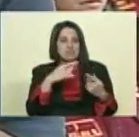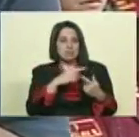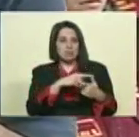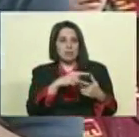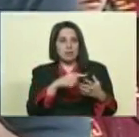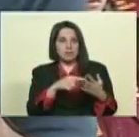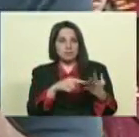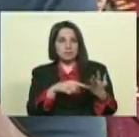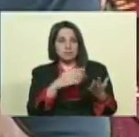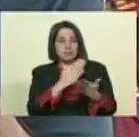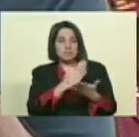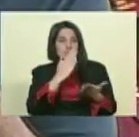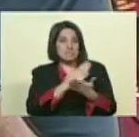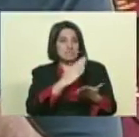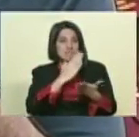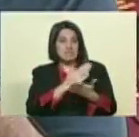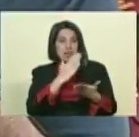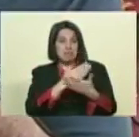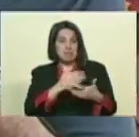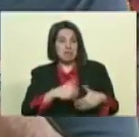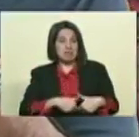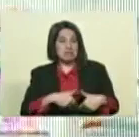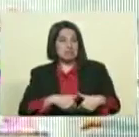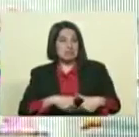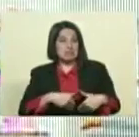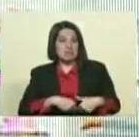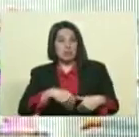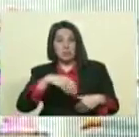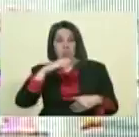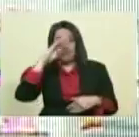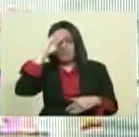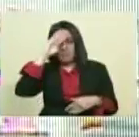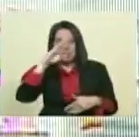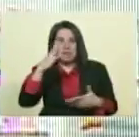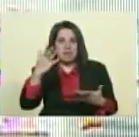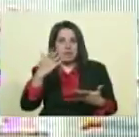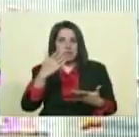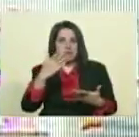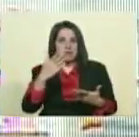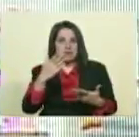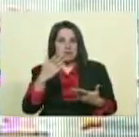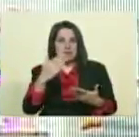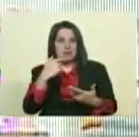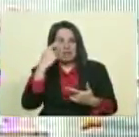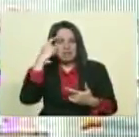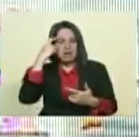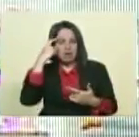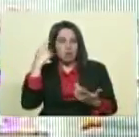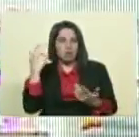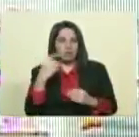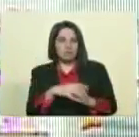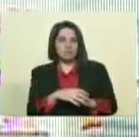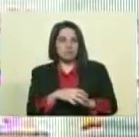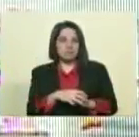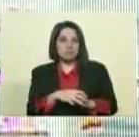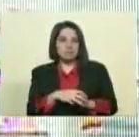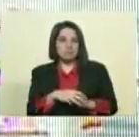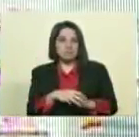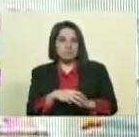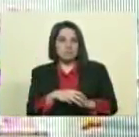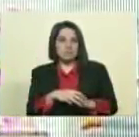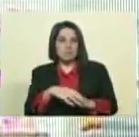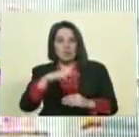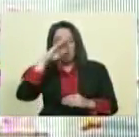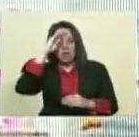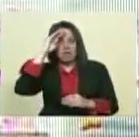existido. Exacto. Y en el segundo, como una enfermedad, pudiéramos llamarla del coco. Así es. Es una